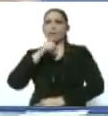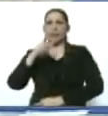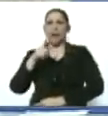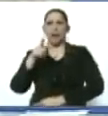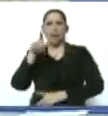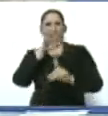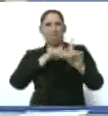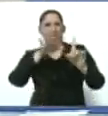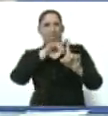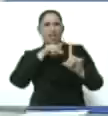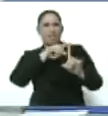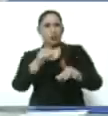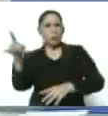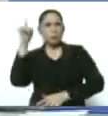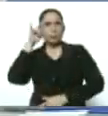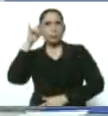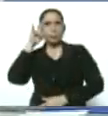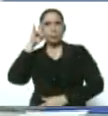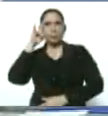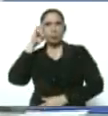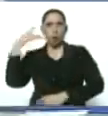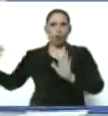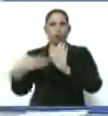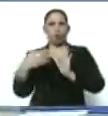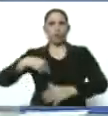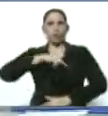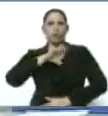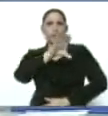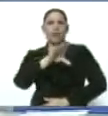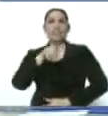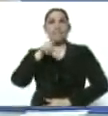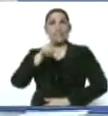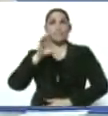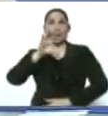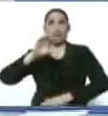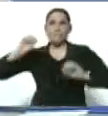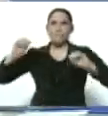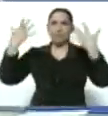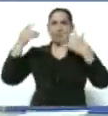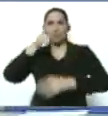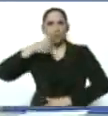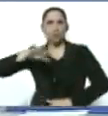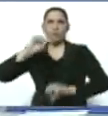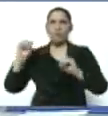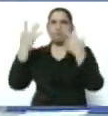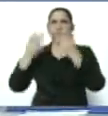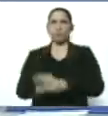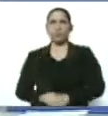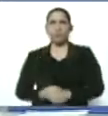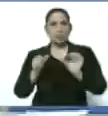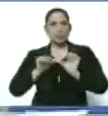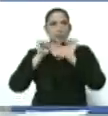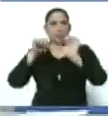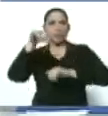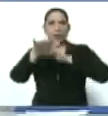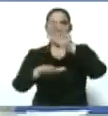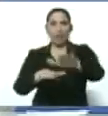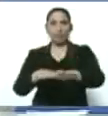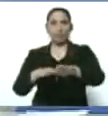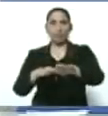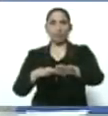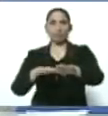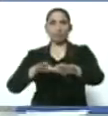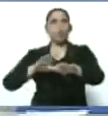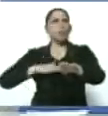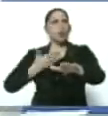estos demonios con este país, porque este país está bendito, este pueblo está bendito y seguiremos adelante.